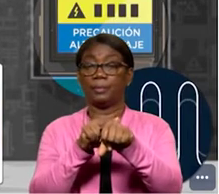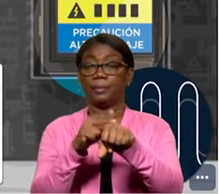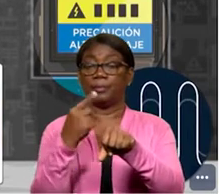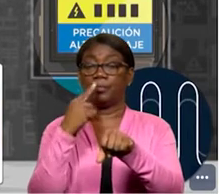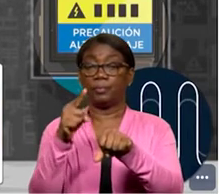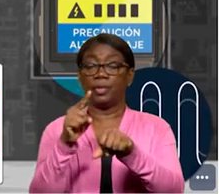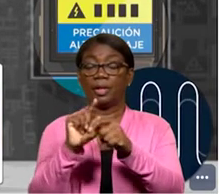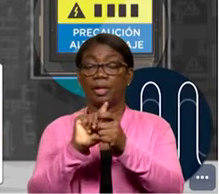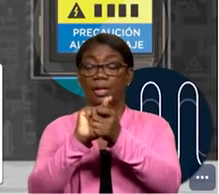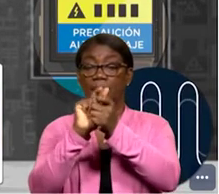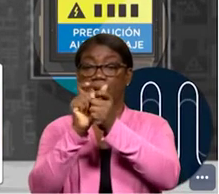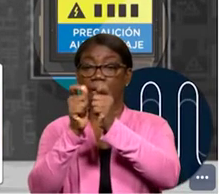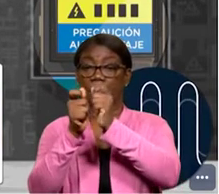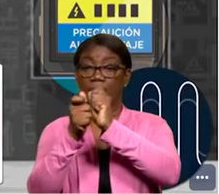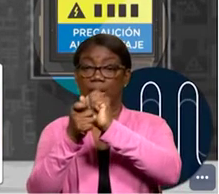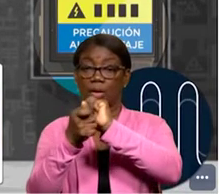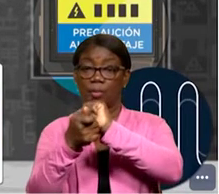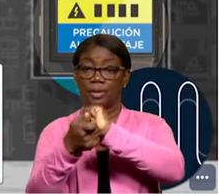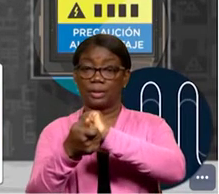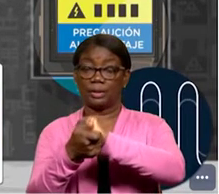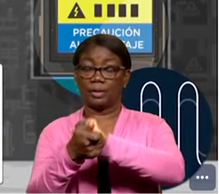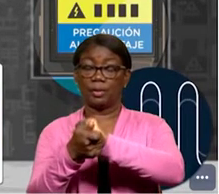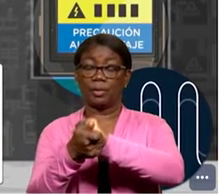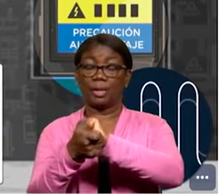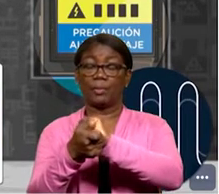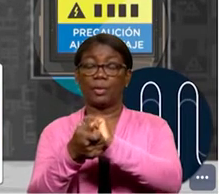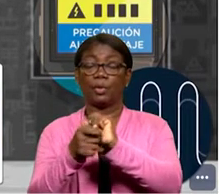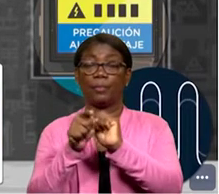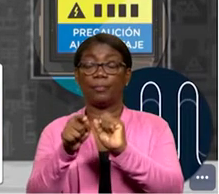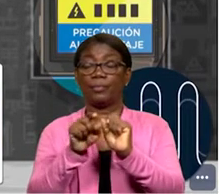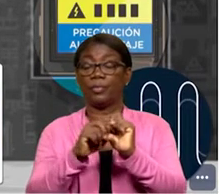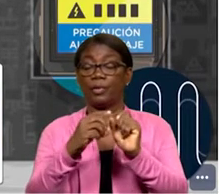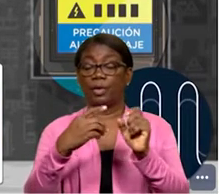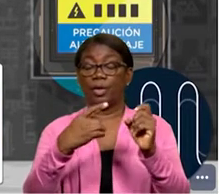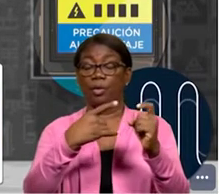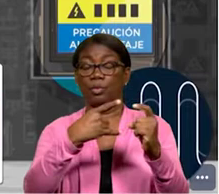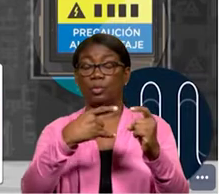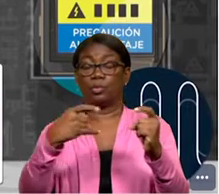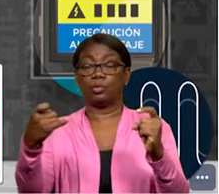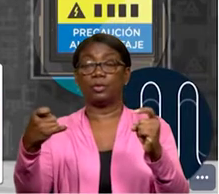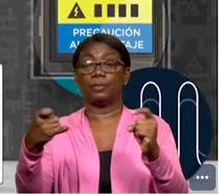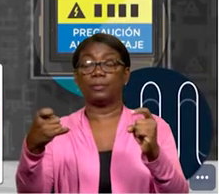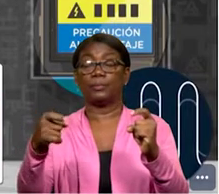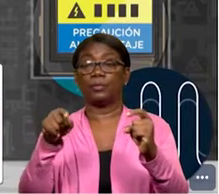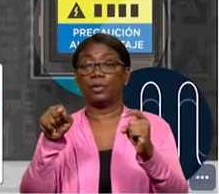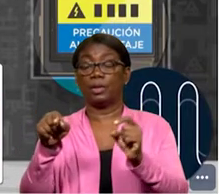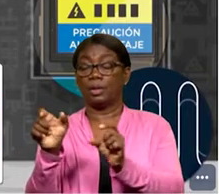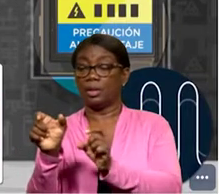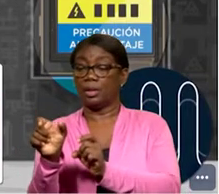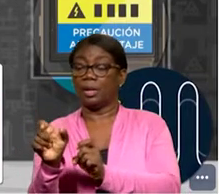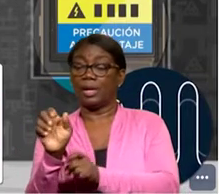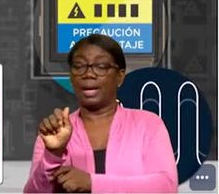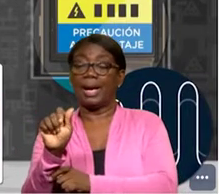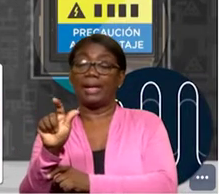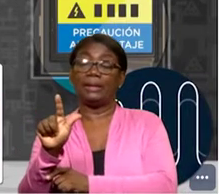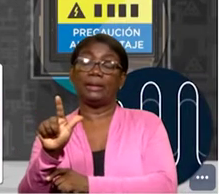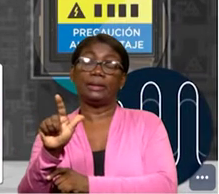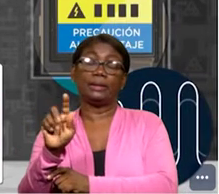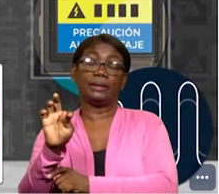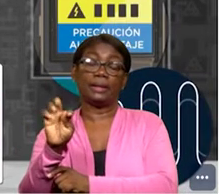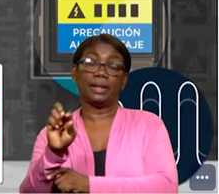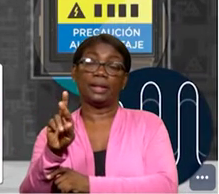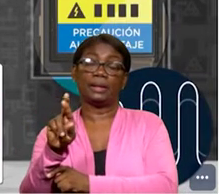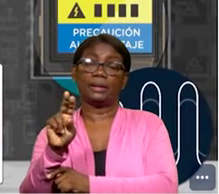la conversión de directa, ¿ok?, a alterna. Pero, ¿qué